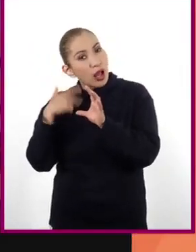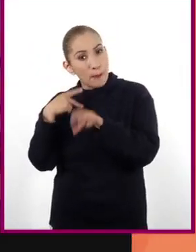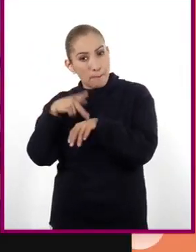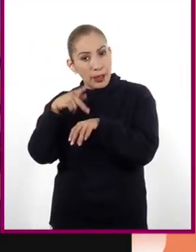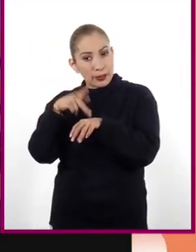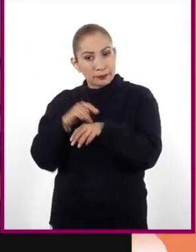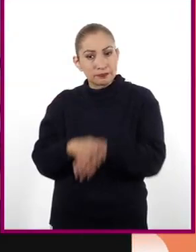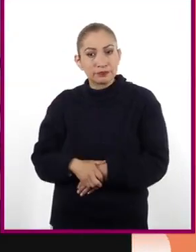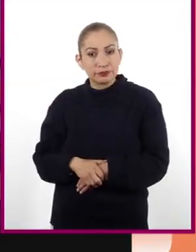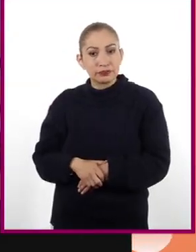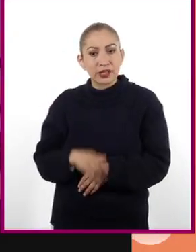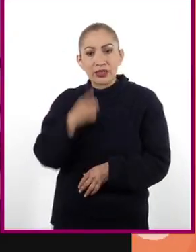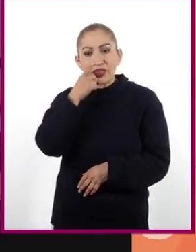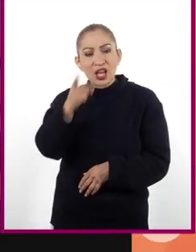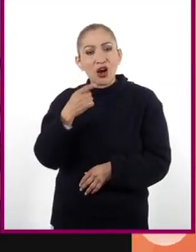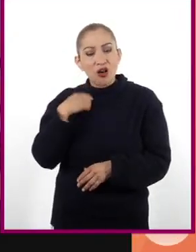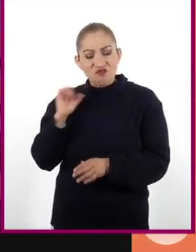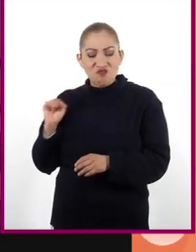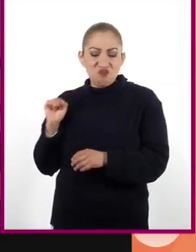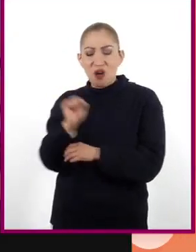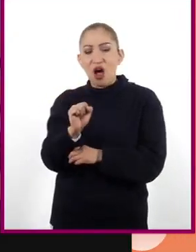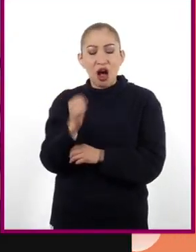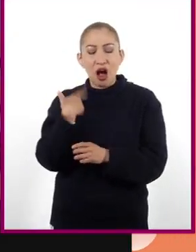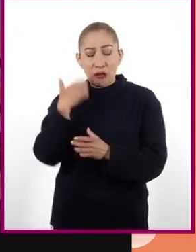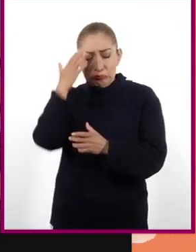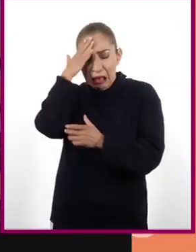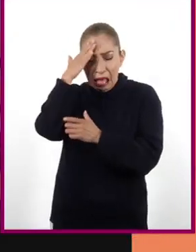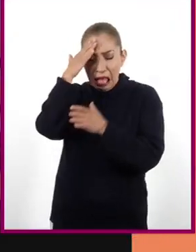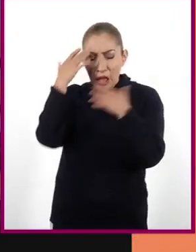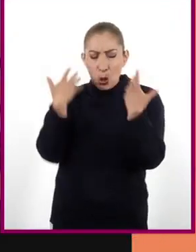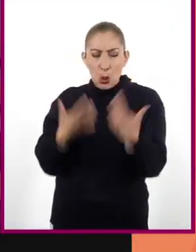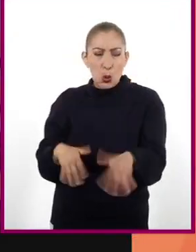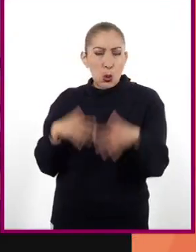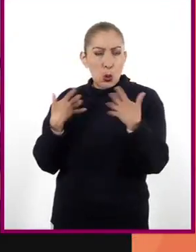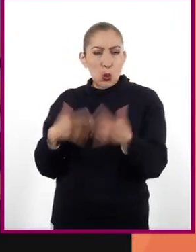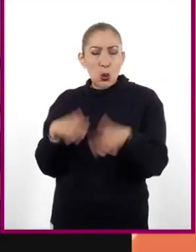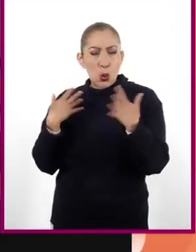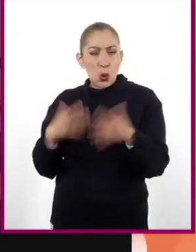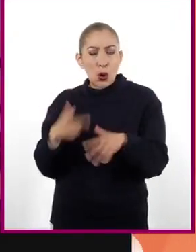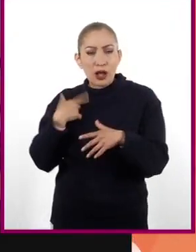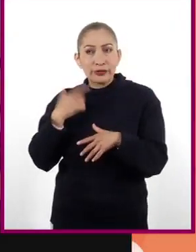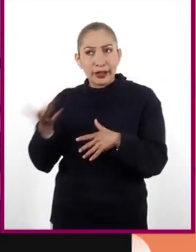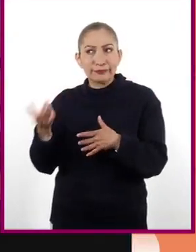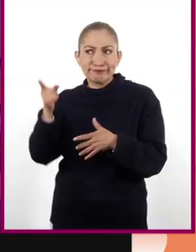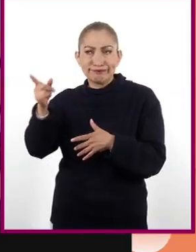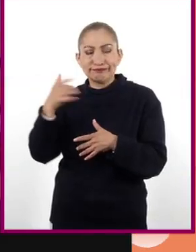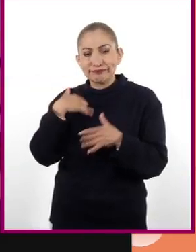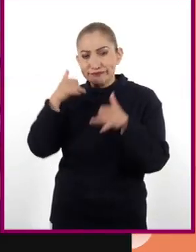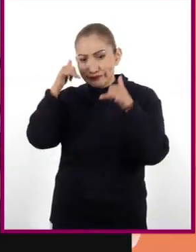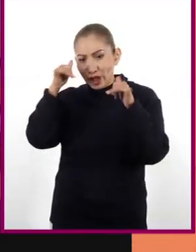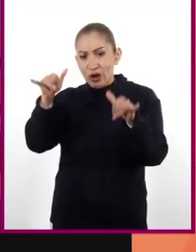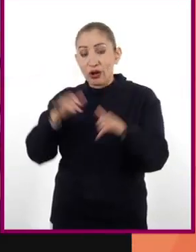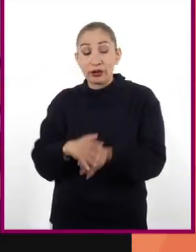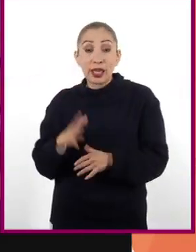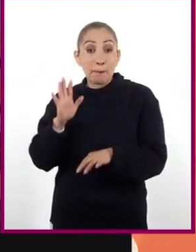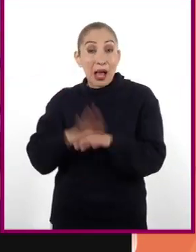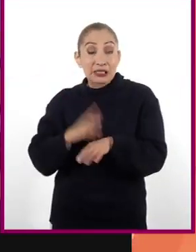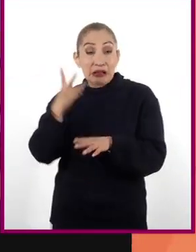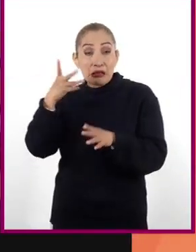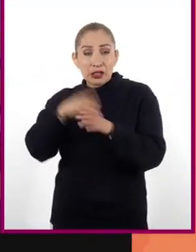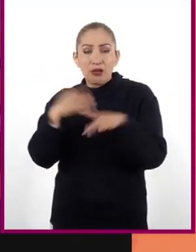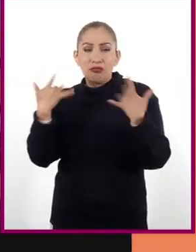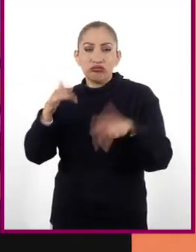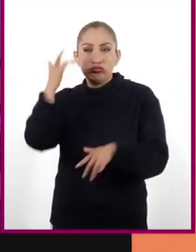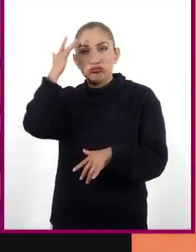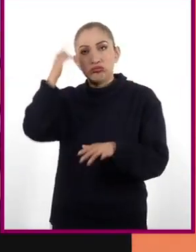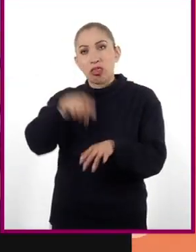piedra, afirmó recio la mano y diome una gran calabazada en el diablo del toro, que más de 3 días me